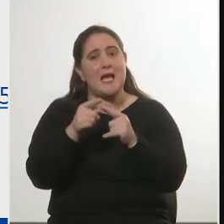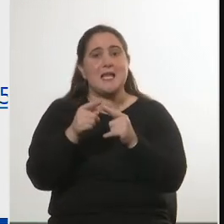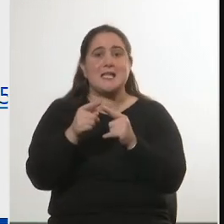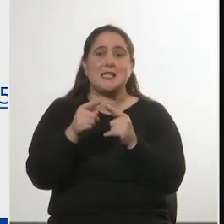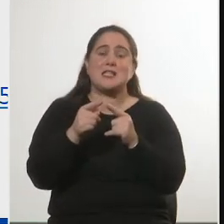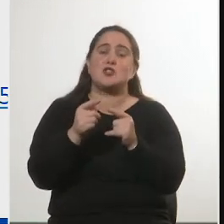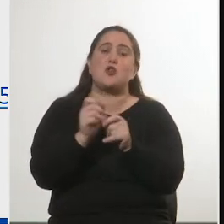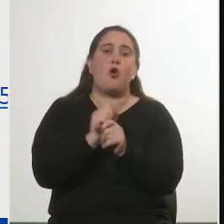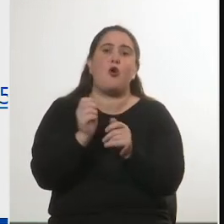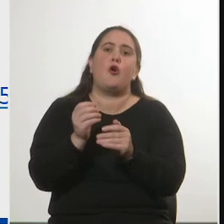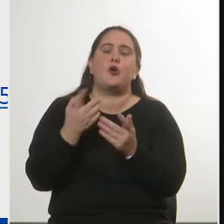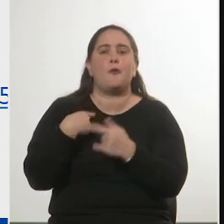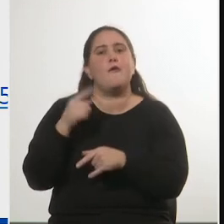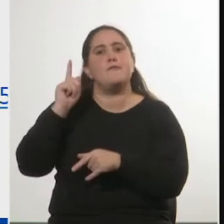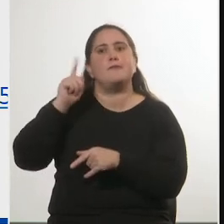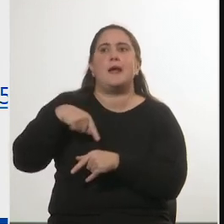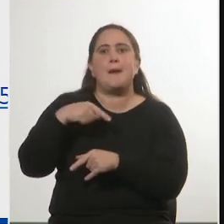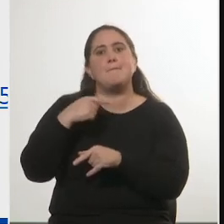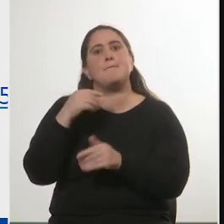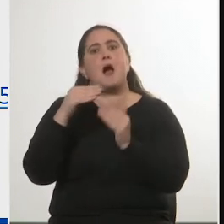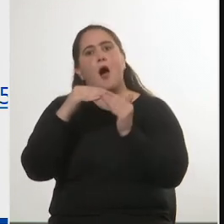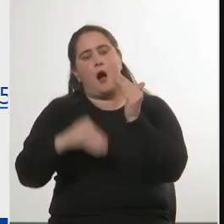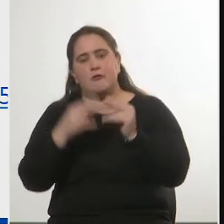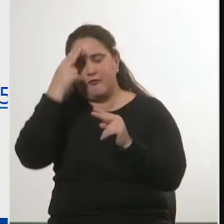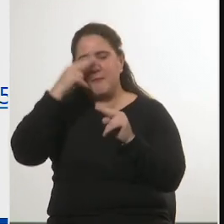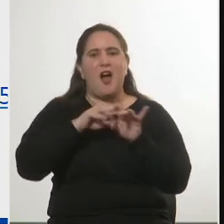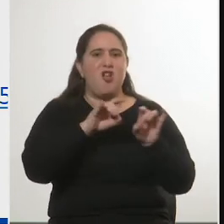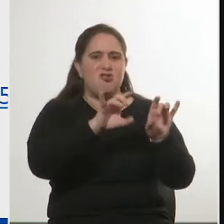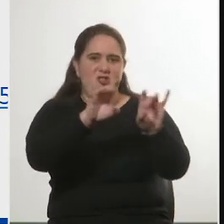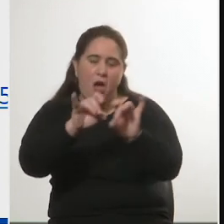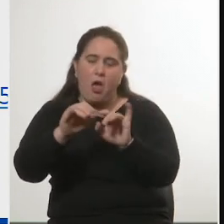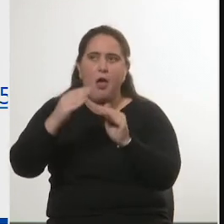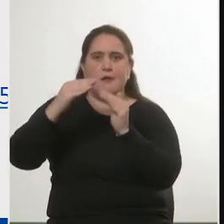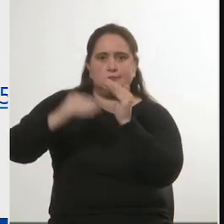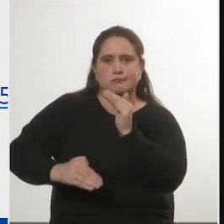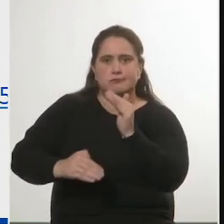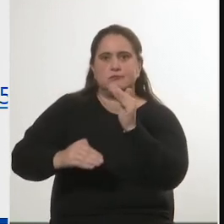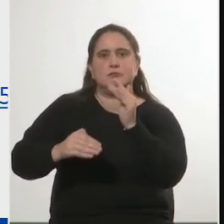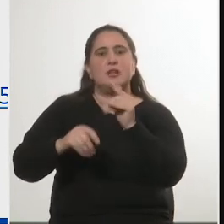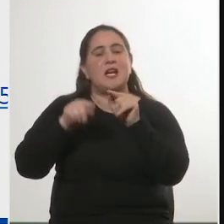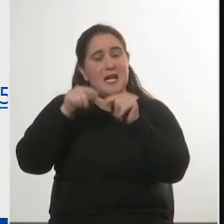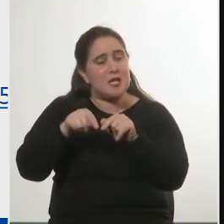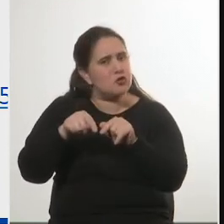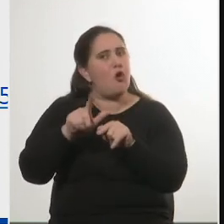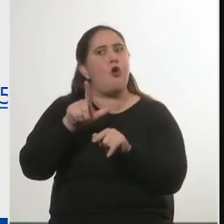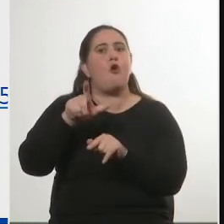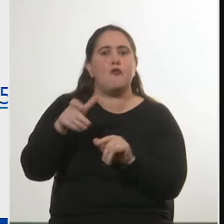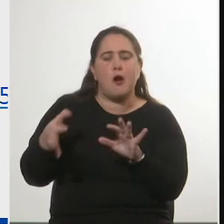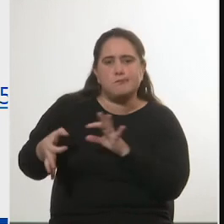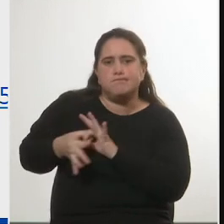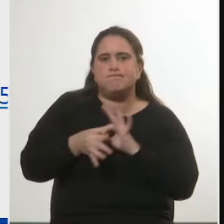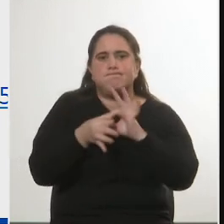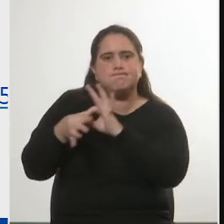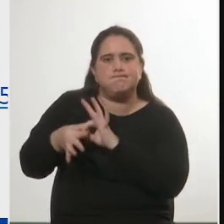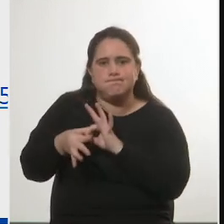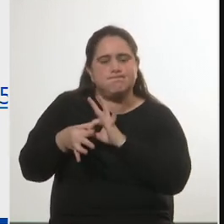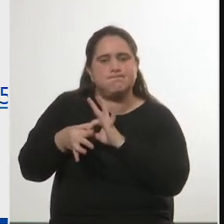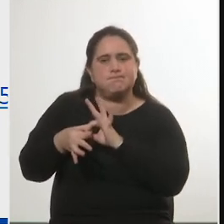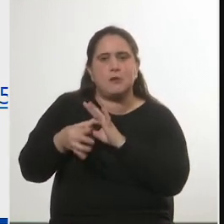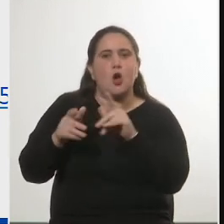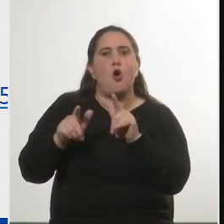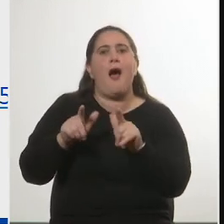posible reintroducción de enfermedades transmisibles cuya ocurrencia está claramente relacionada con la